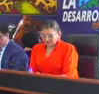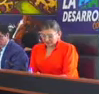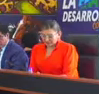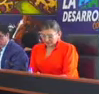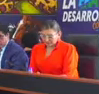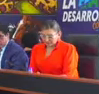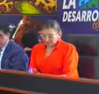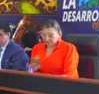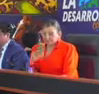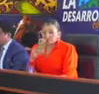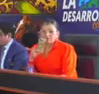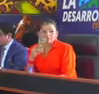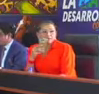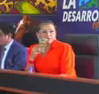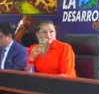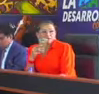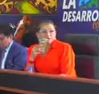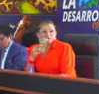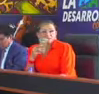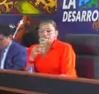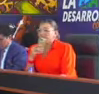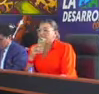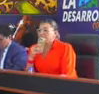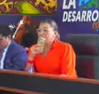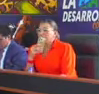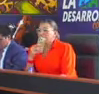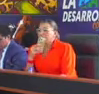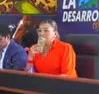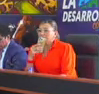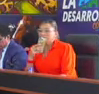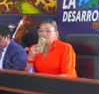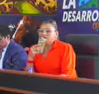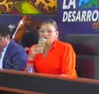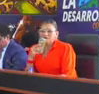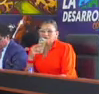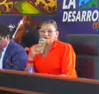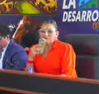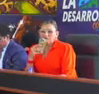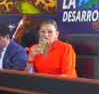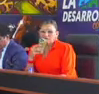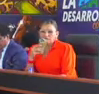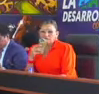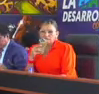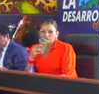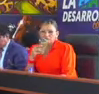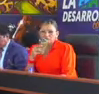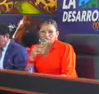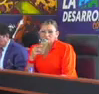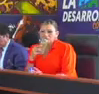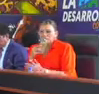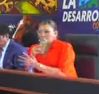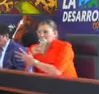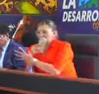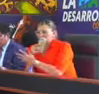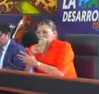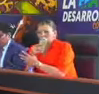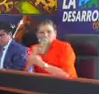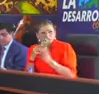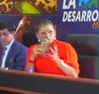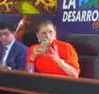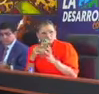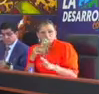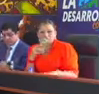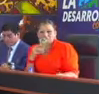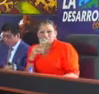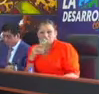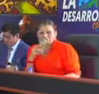Ahí está poniendo la manita. Ya, perfecto. Cuantifique, señor secretario. Por unanimidad de los presentes, se aprueba la moción.